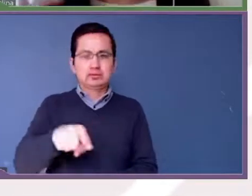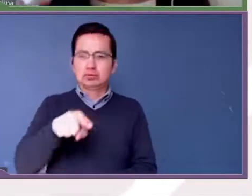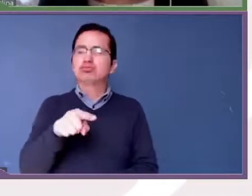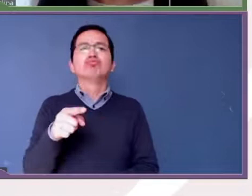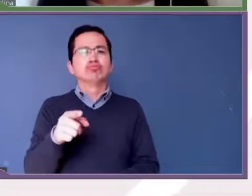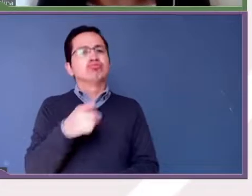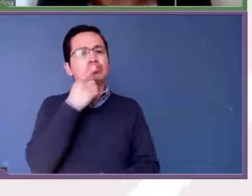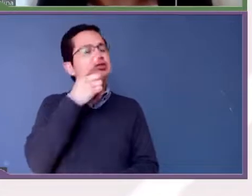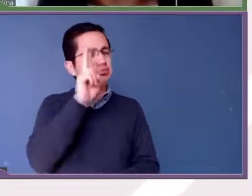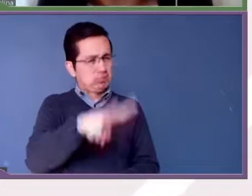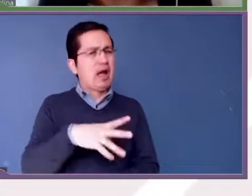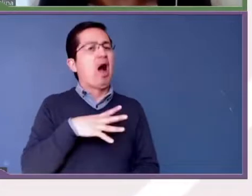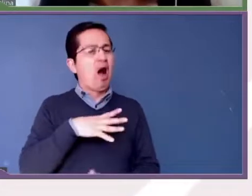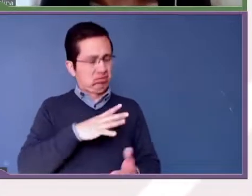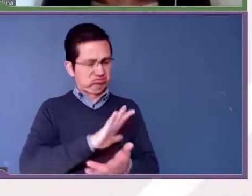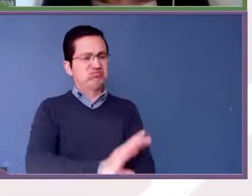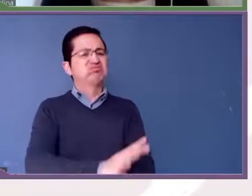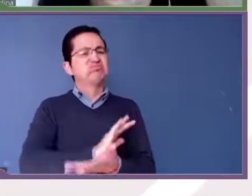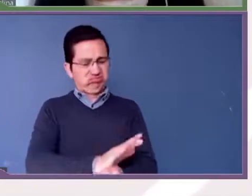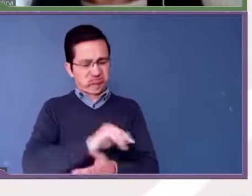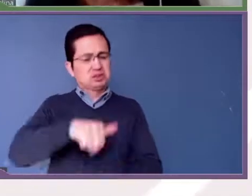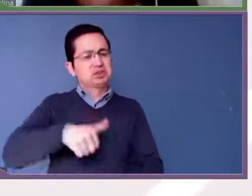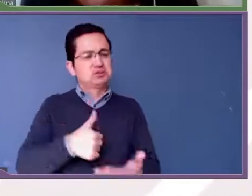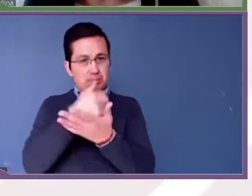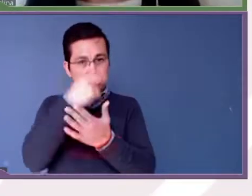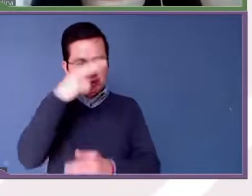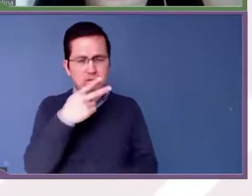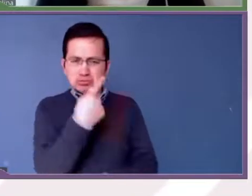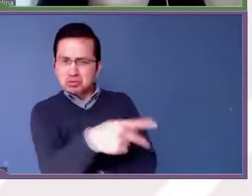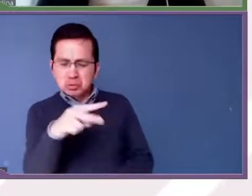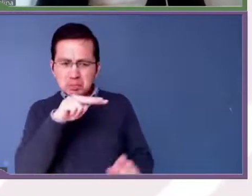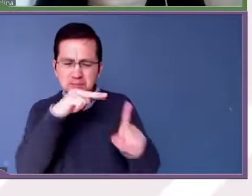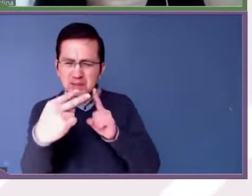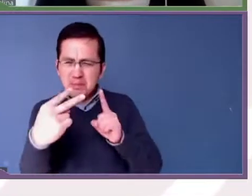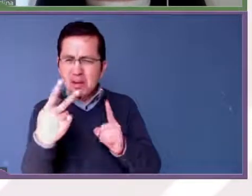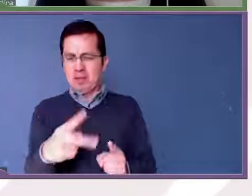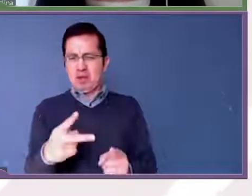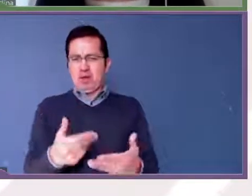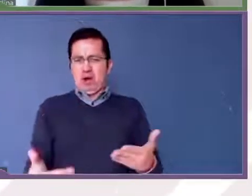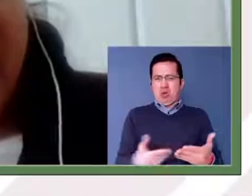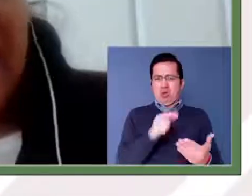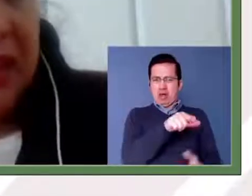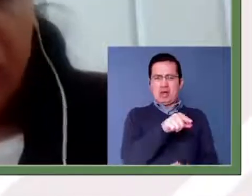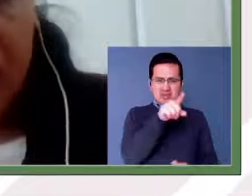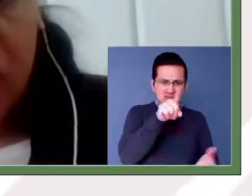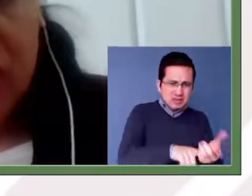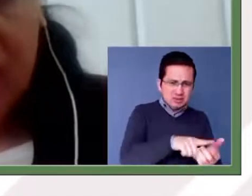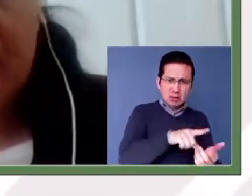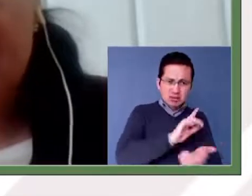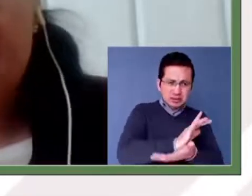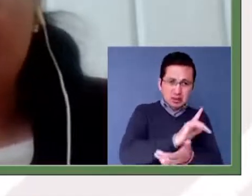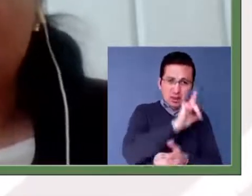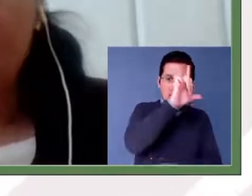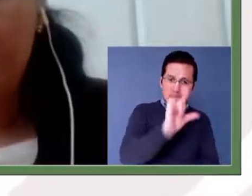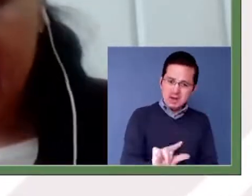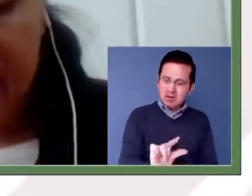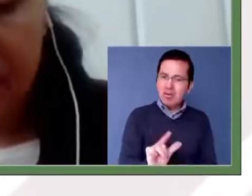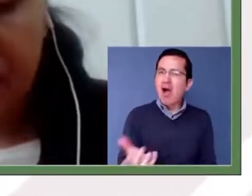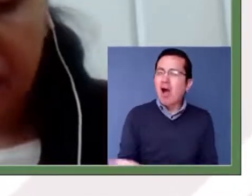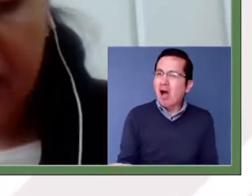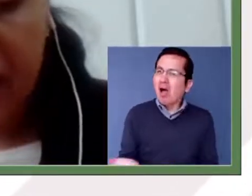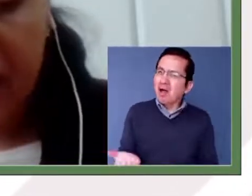discriminación, de la existencia de discriminación en la Ciudad de México, y ahora bajaron, ¿no? Allí podemos estar pensando